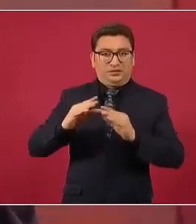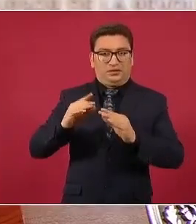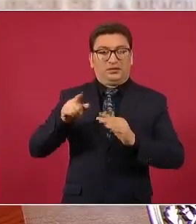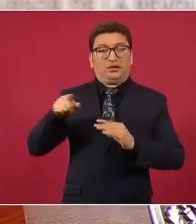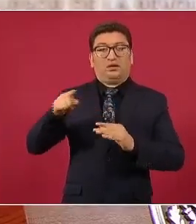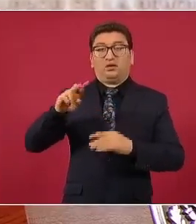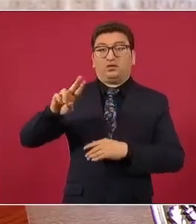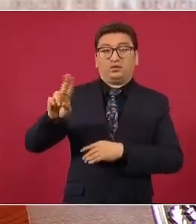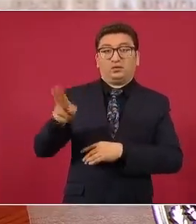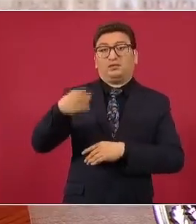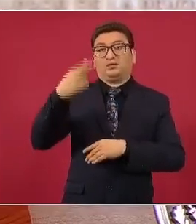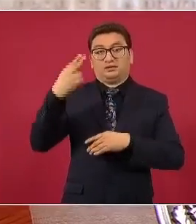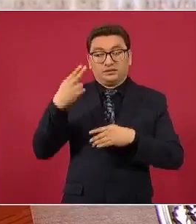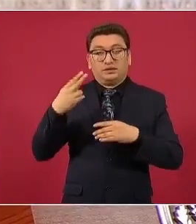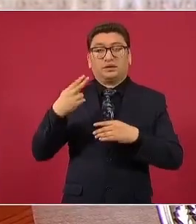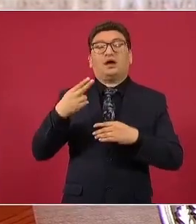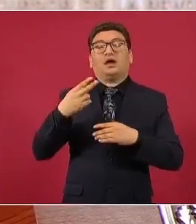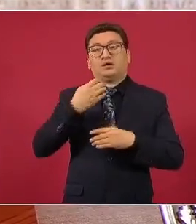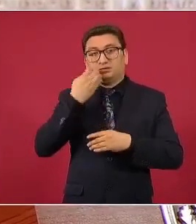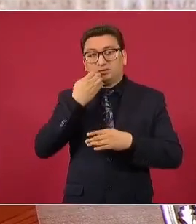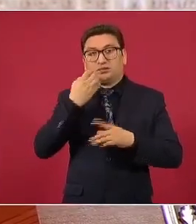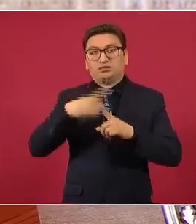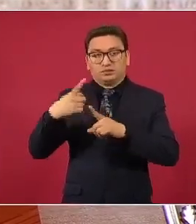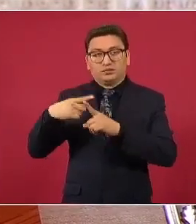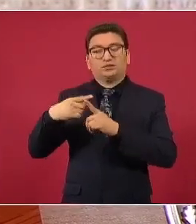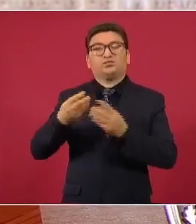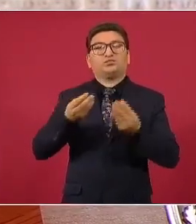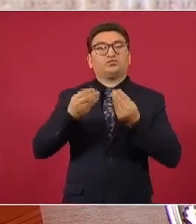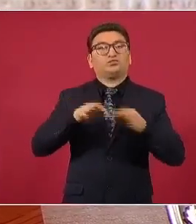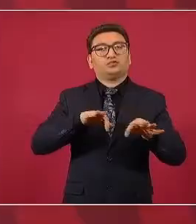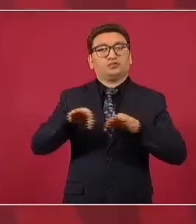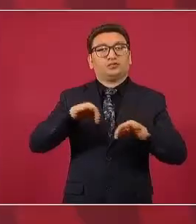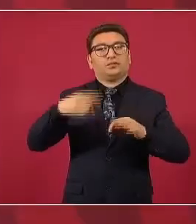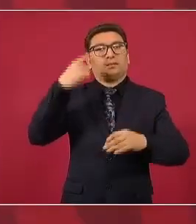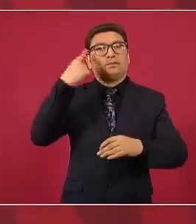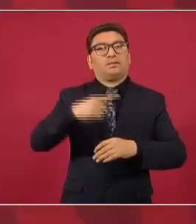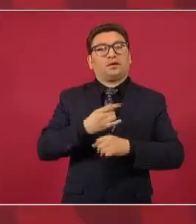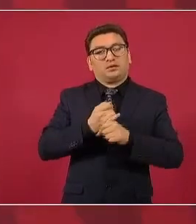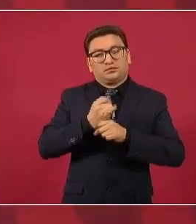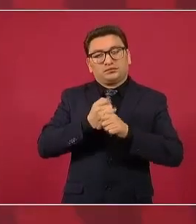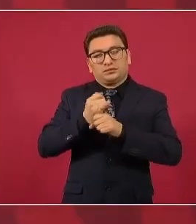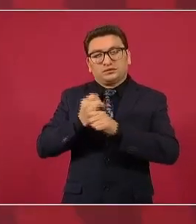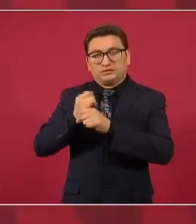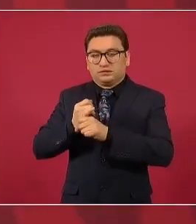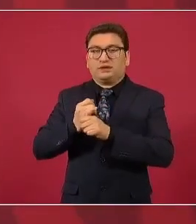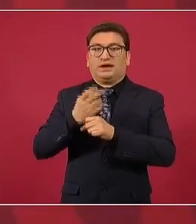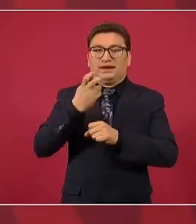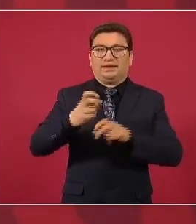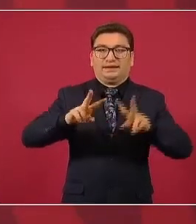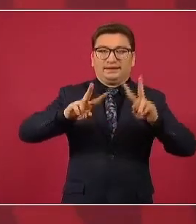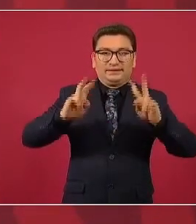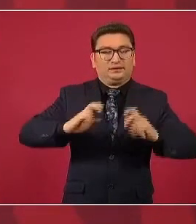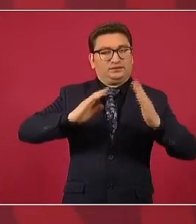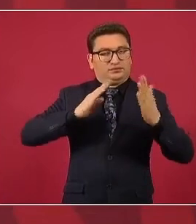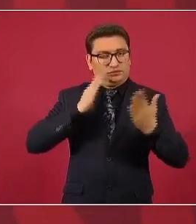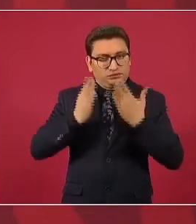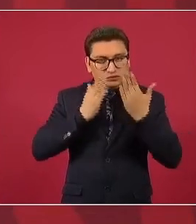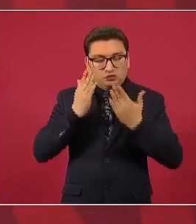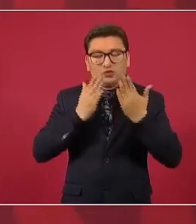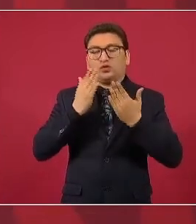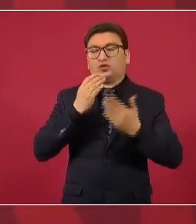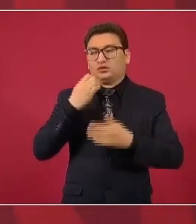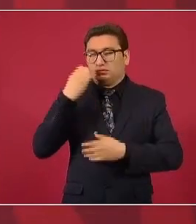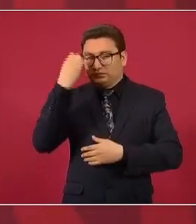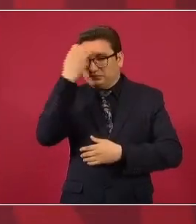las universidades, para investigar. Son temas de estudio, de análisis, de